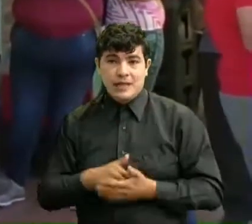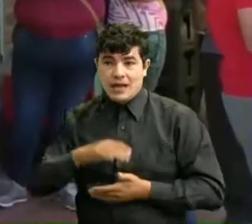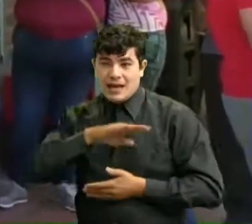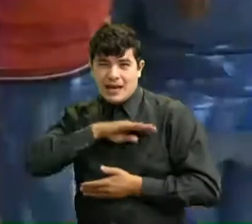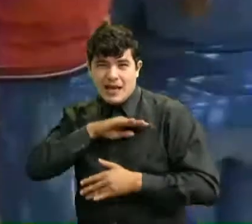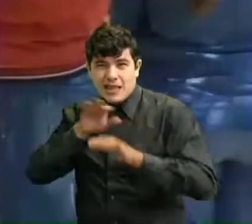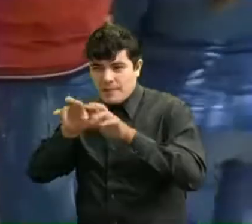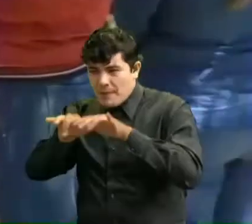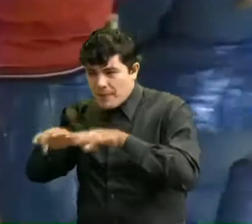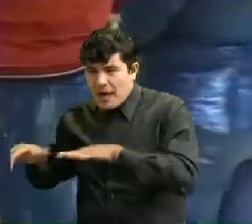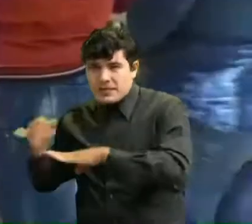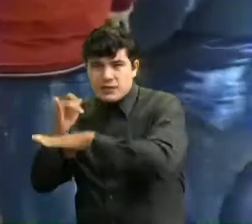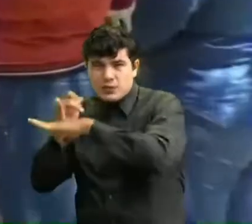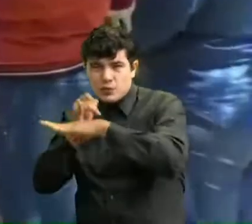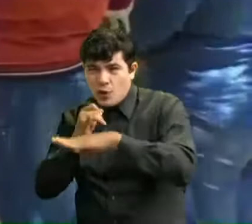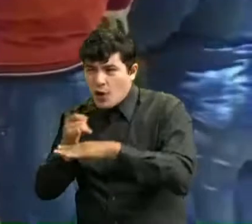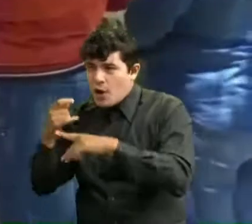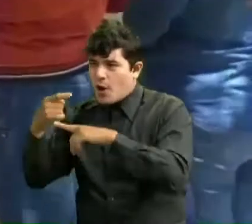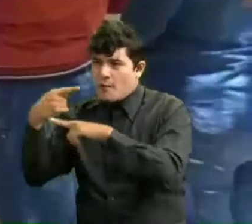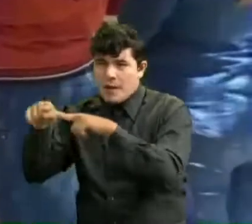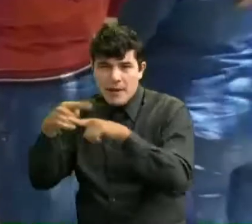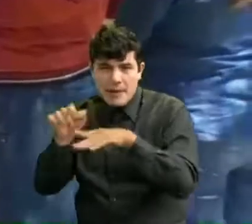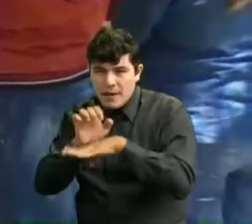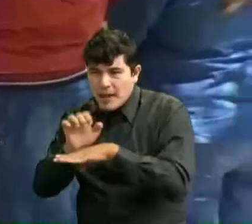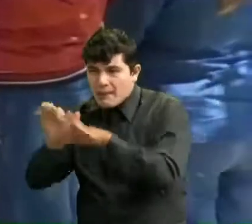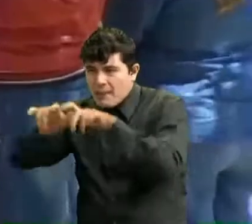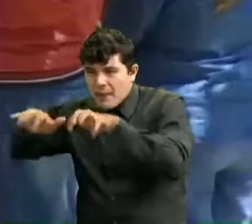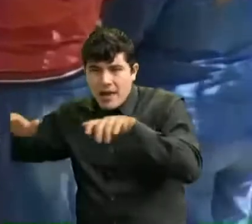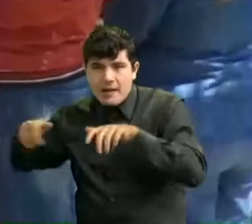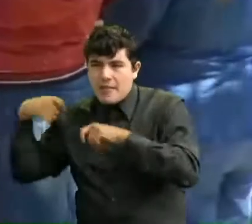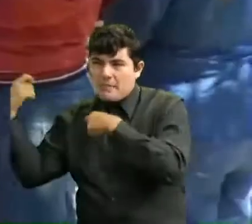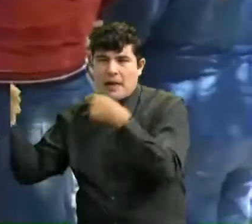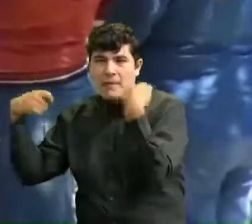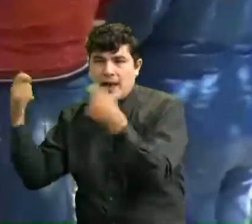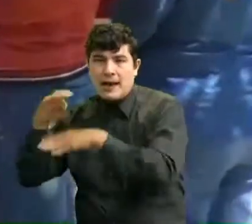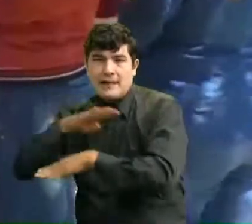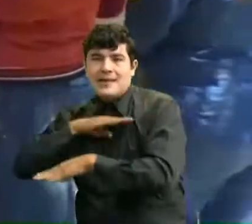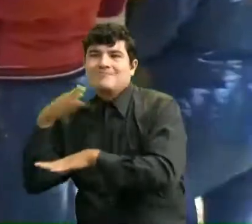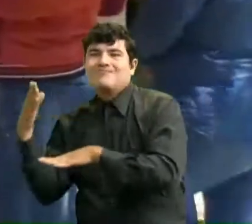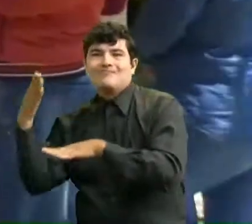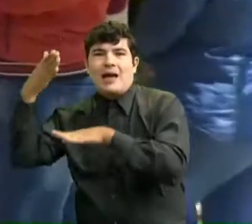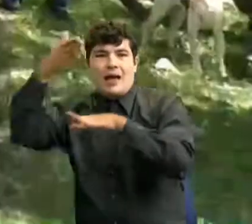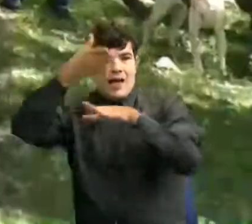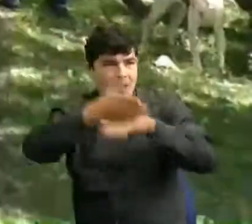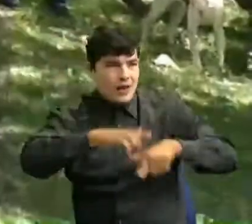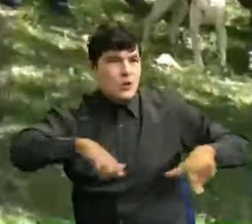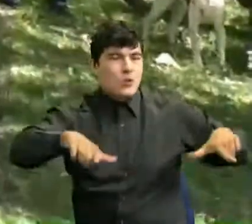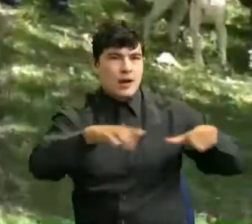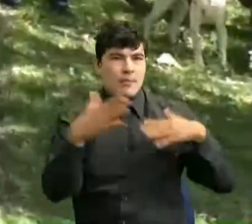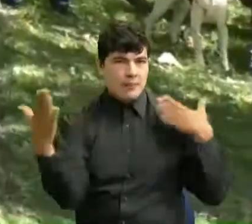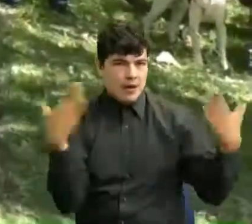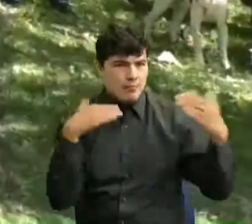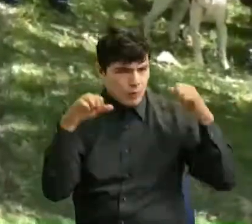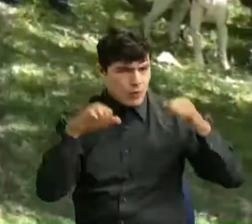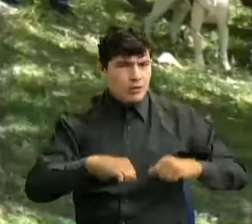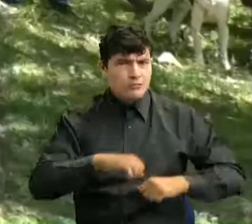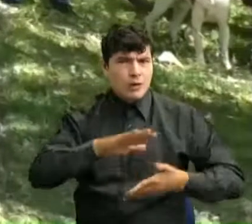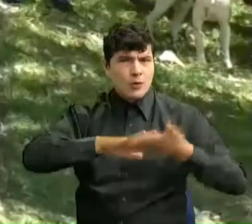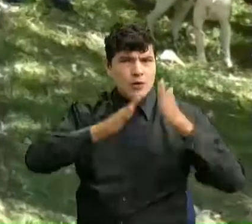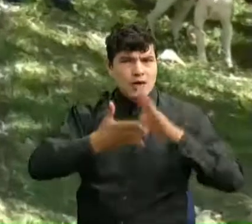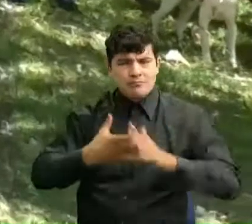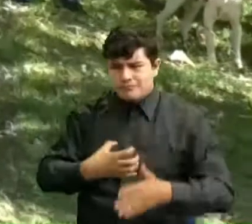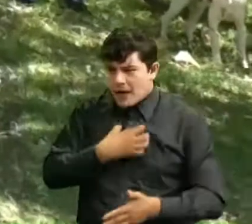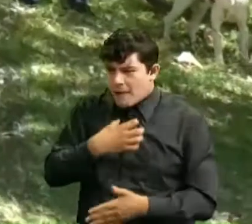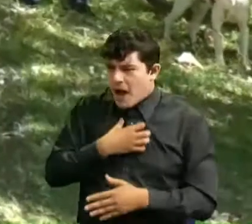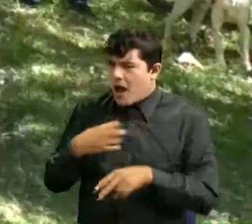institucional a los diferentes sectores del municipio para que estas entidades atiendan directamente las necesidades e inquietudes que tienen los